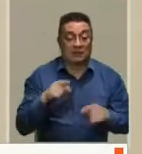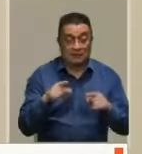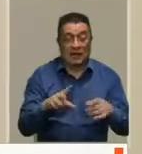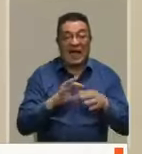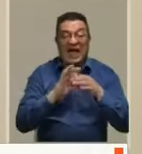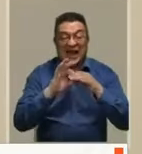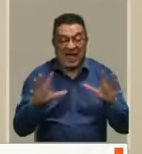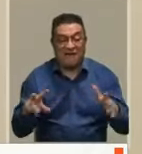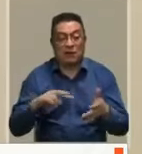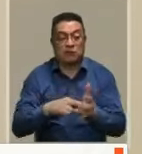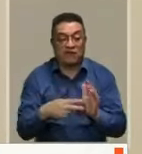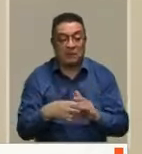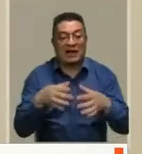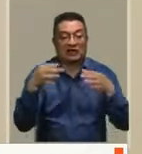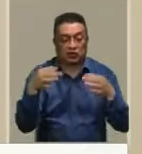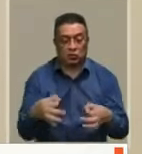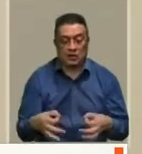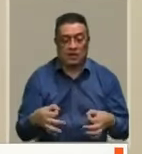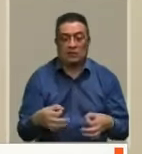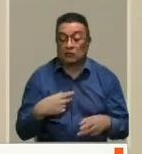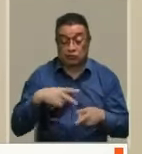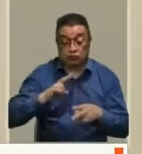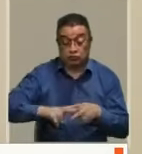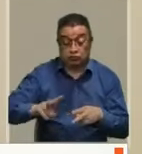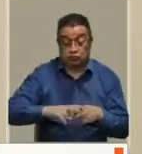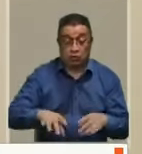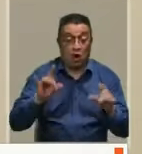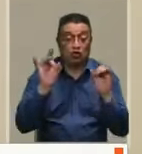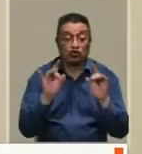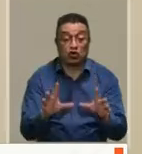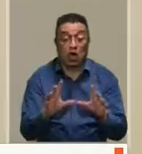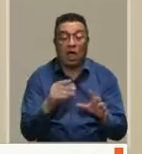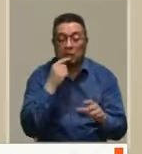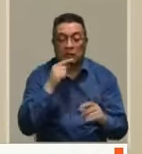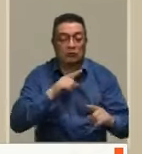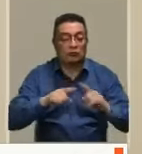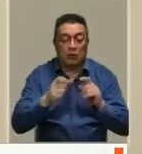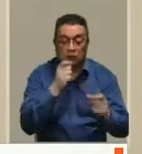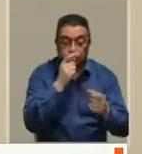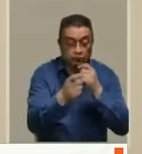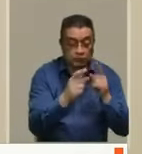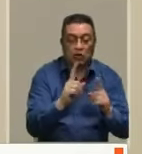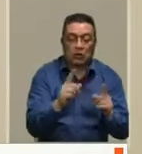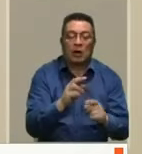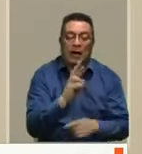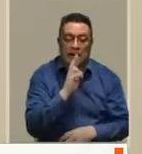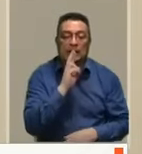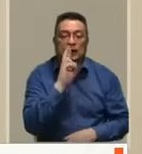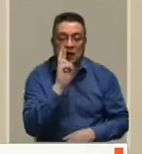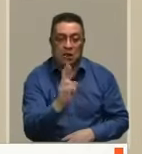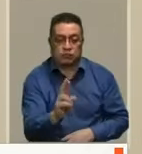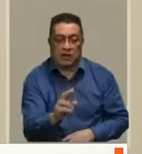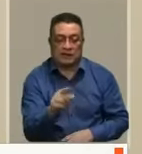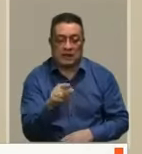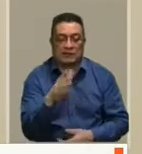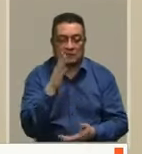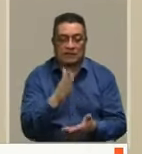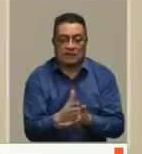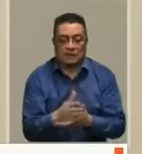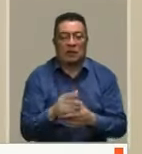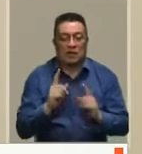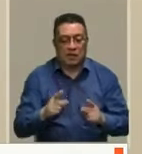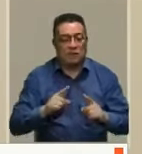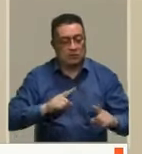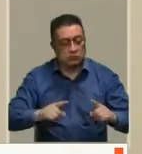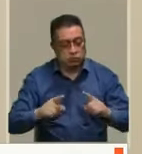grave crisis de seguridad que no se resuelve solamente con la interposición de acciones judiciales ni con una respuesta, sino que debemos actuar con